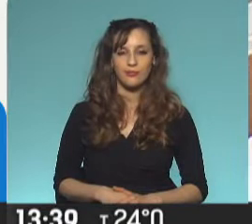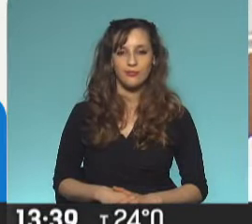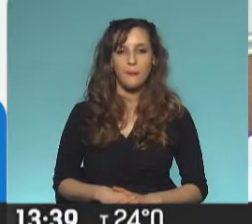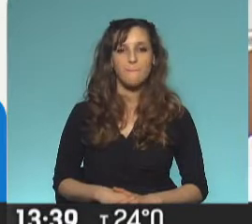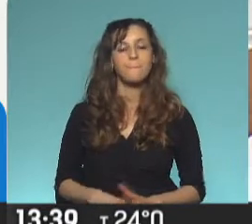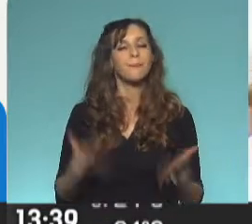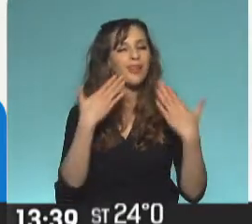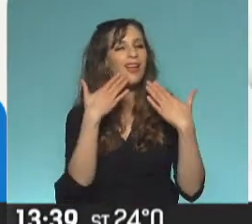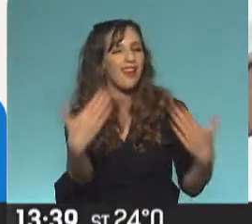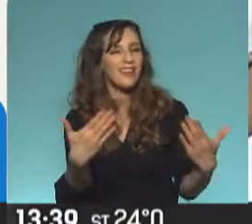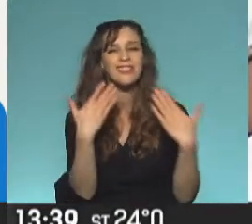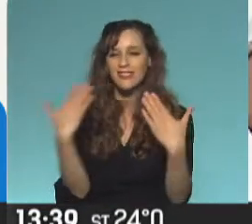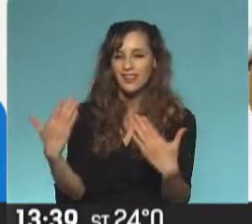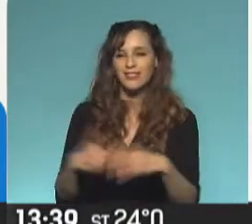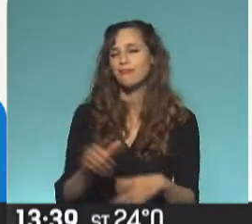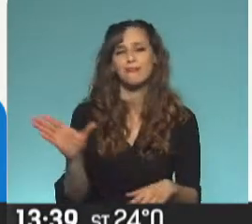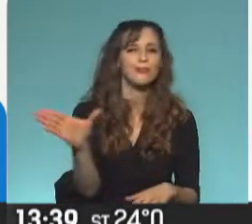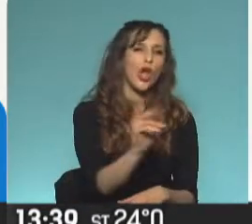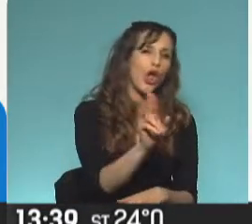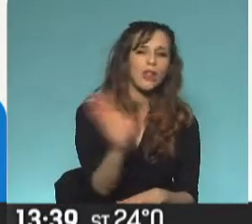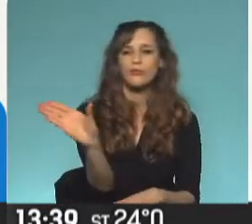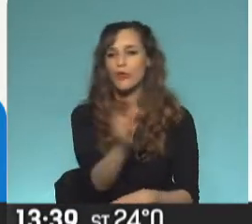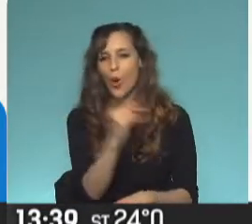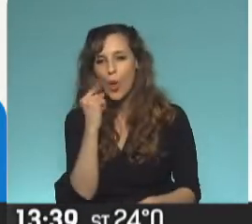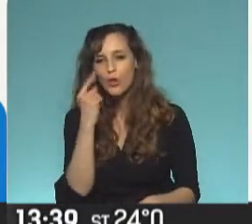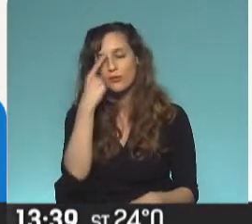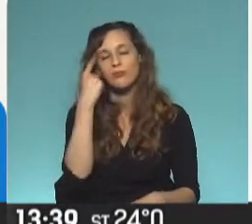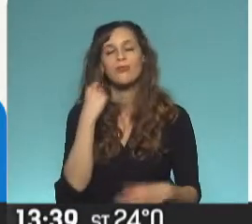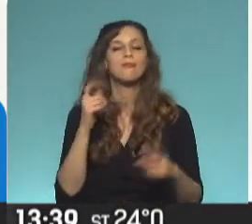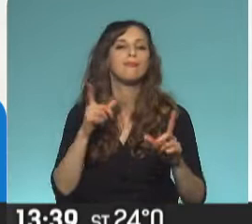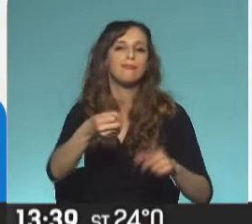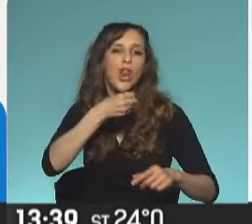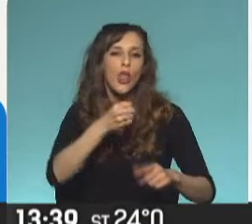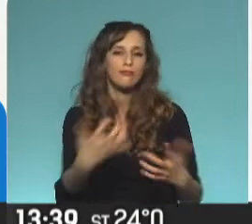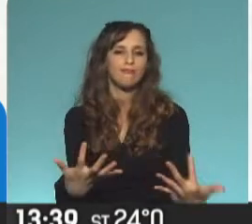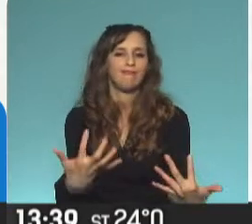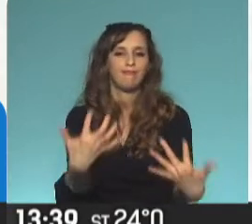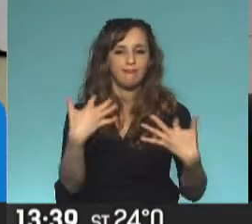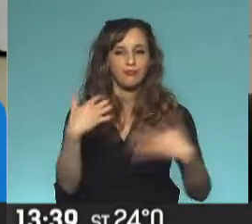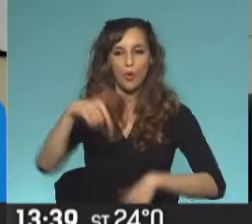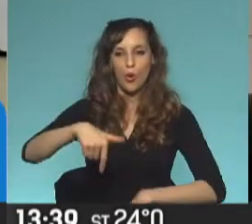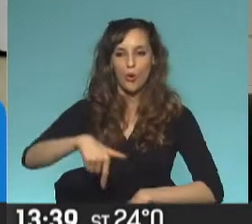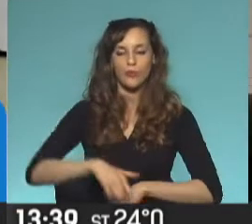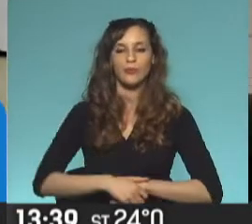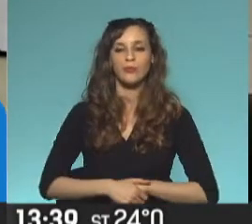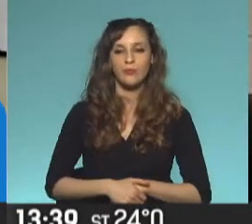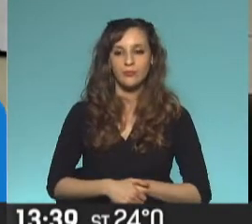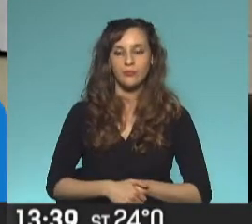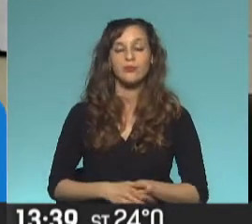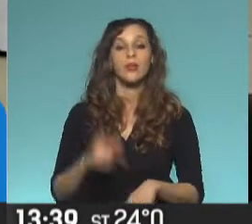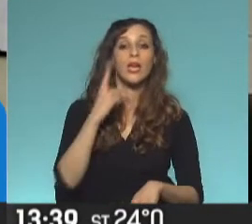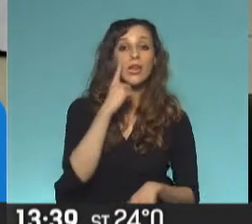muchas gracias a todos y todas a los medios de prensa que se hicieron presentes a los